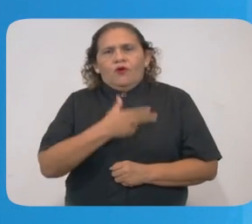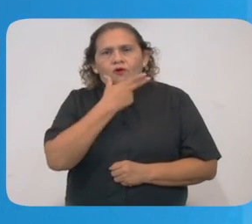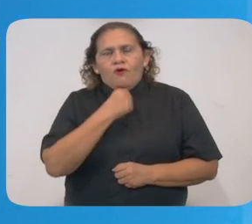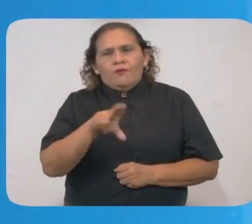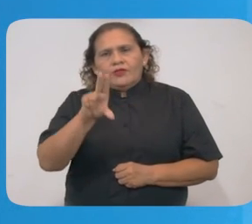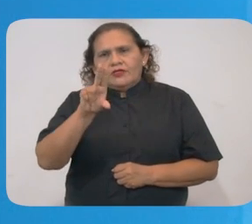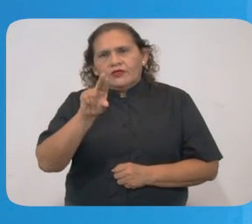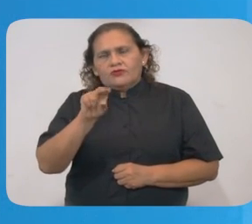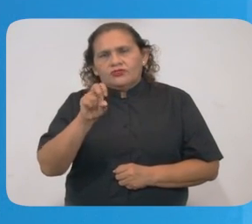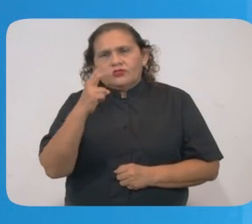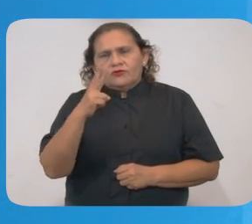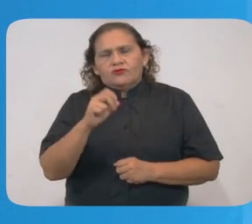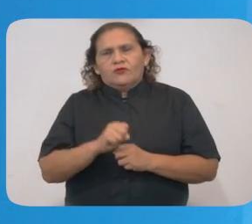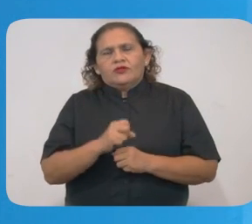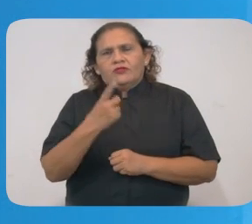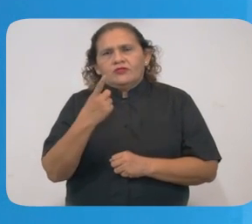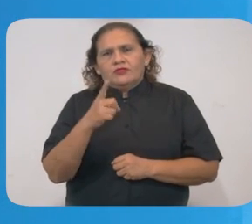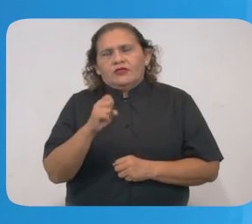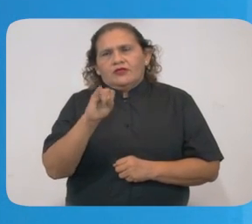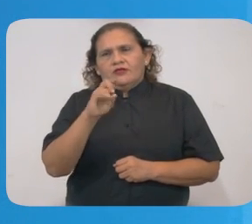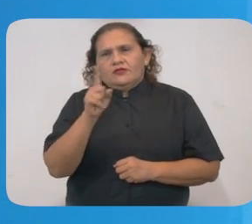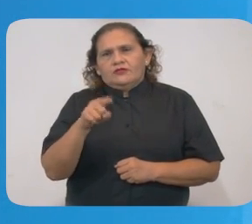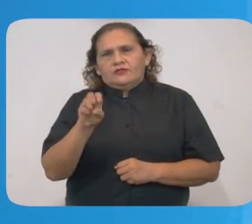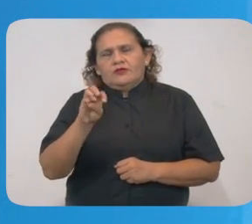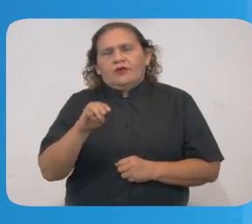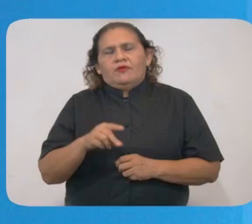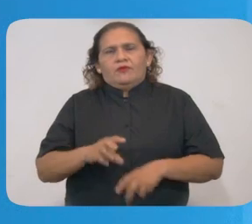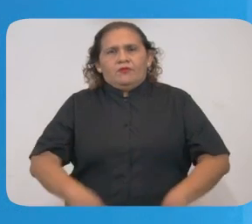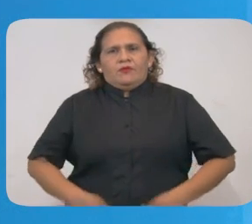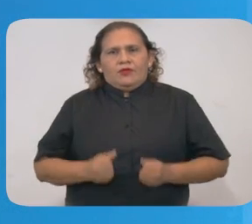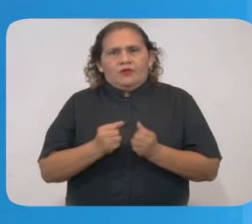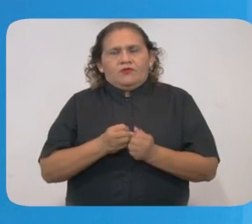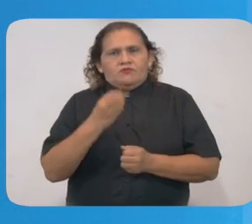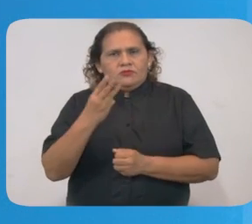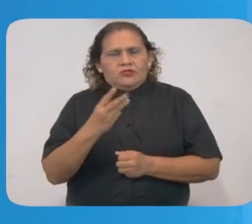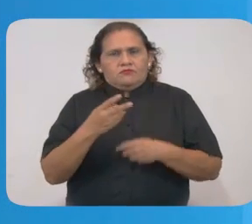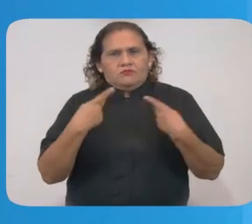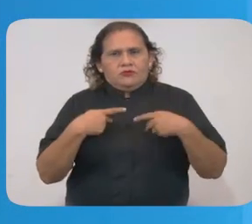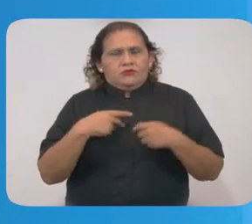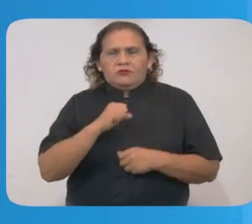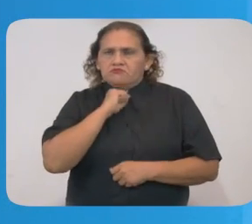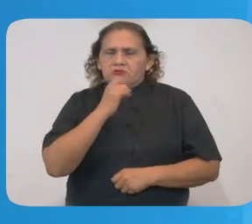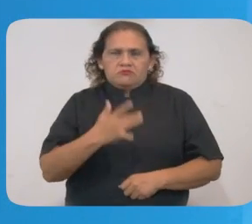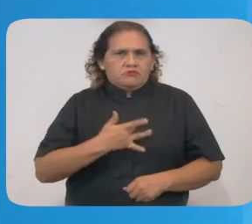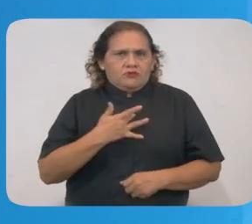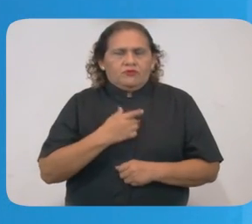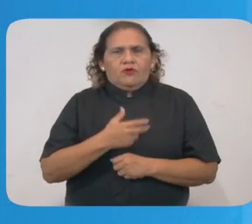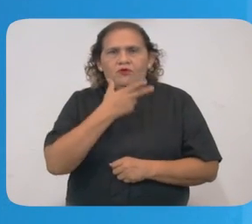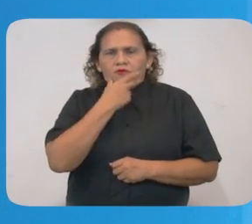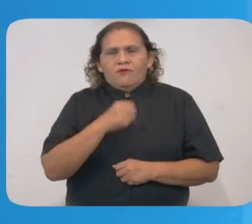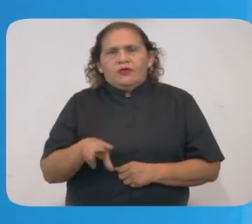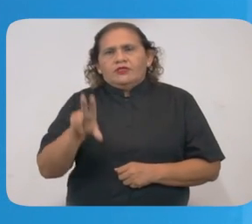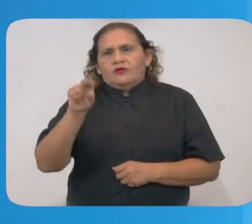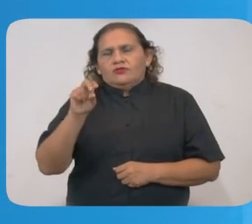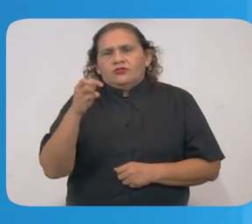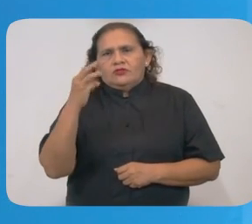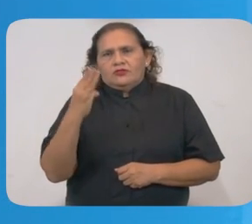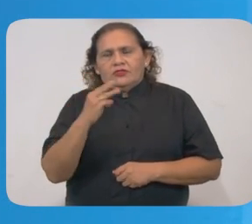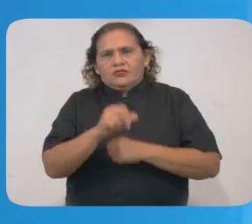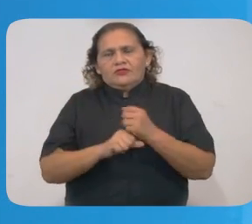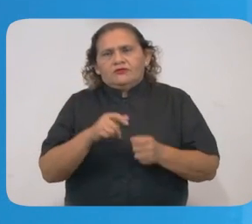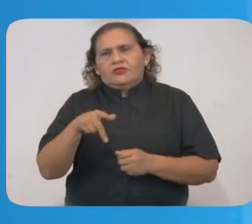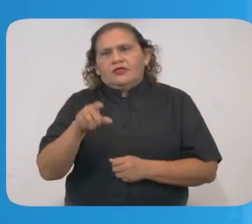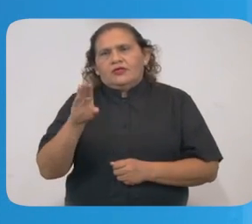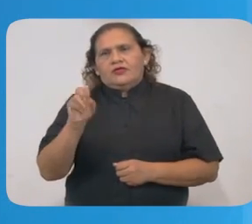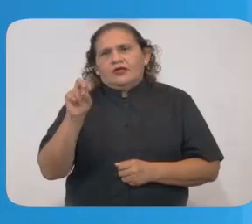años de Izamal, con hipertensión. Vivía con 3 personas, ninguna con síntomas. hombre de 83 años de Canzacap,